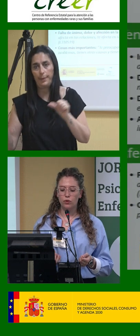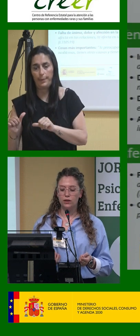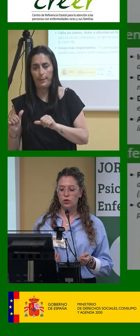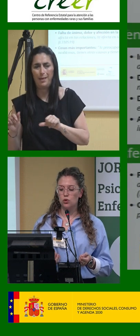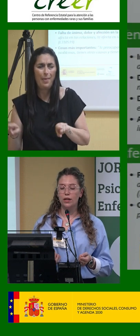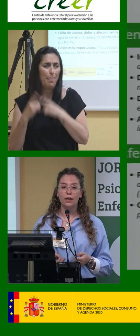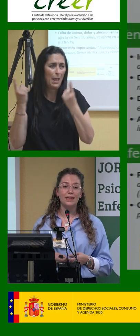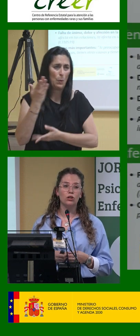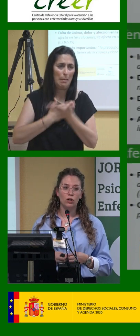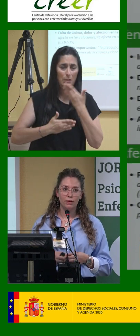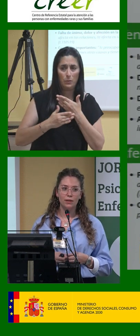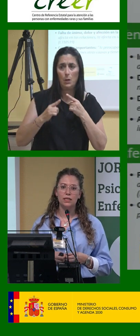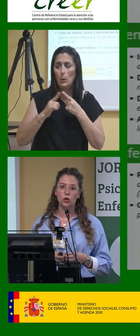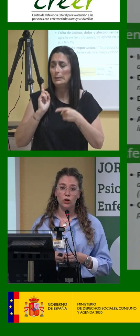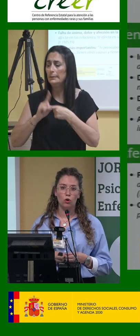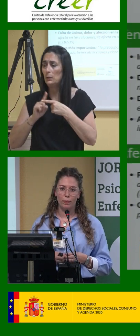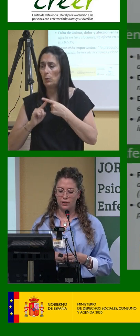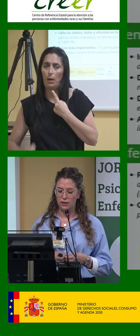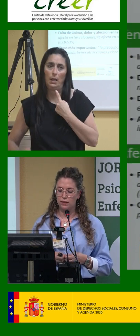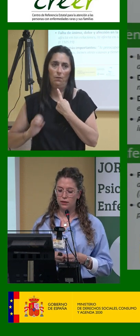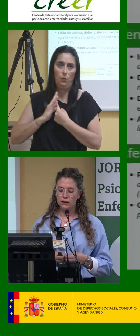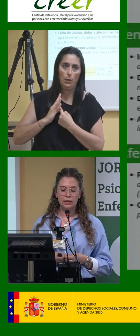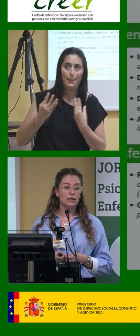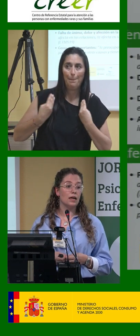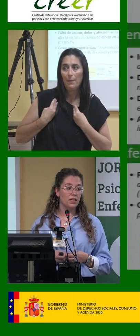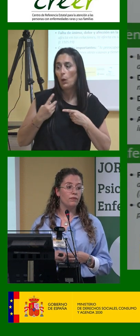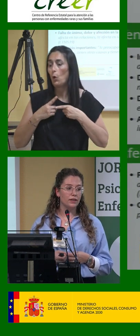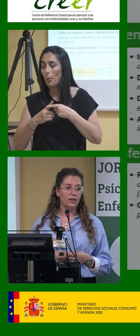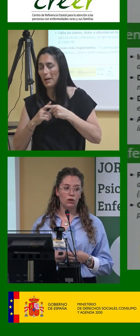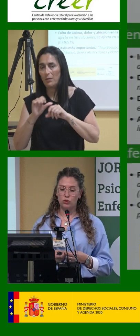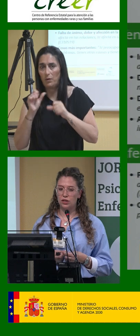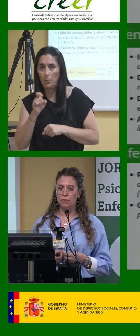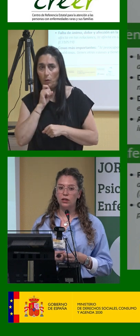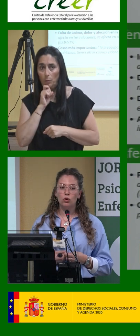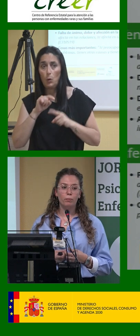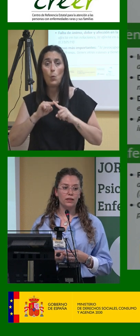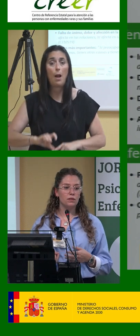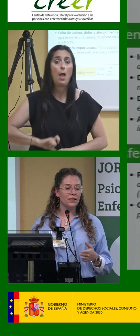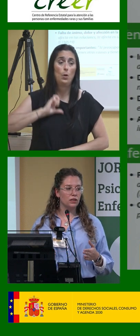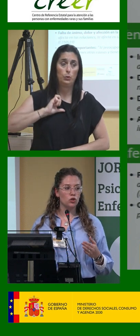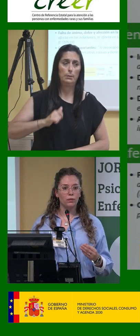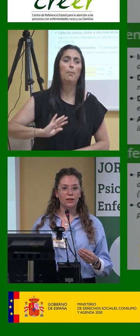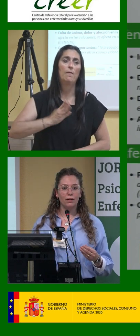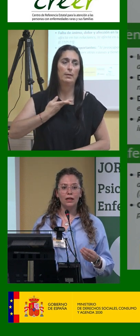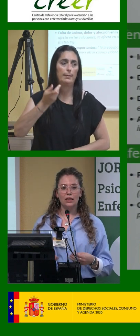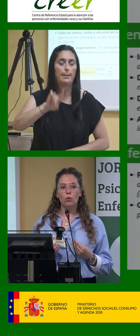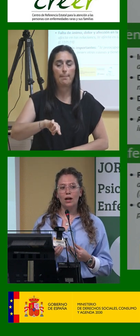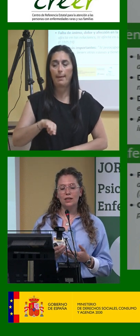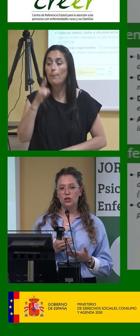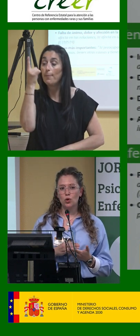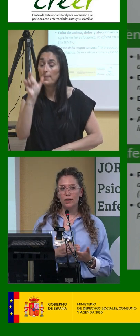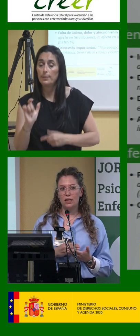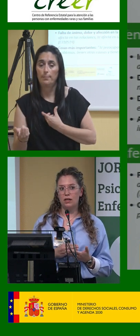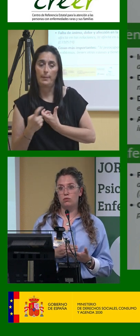todo va a influir en tu sexualidad y cómo la vives y cómo la compartes. También afecta en el autoestima. Un participante nos comentaba que